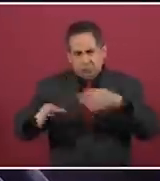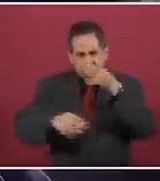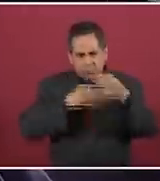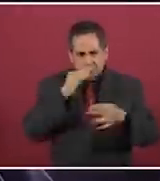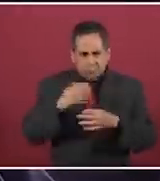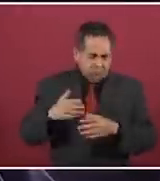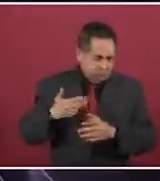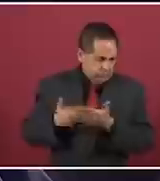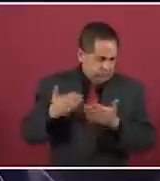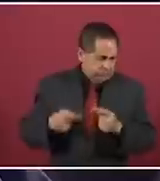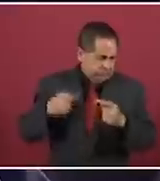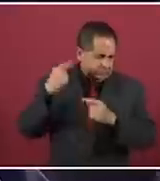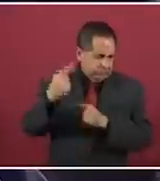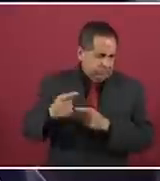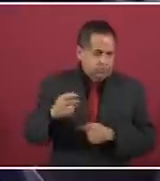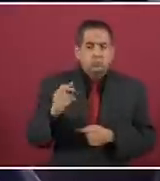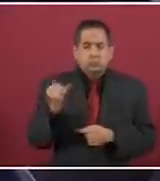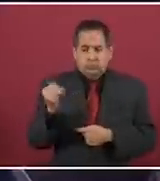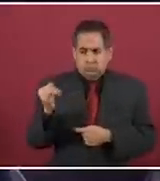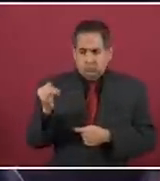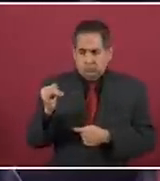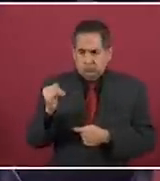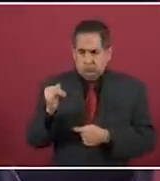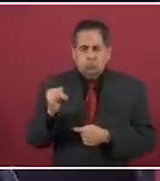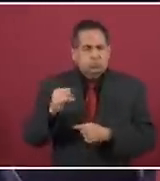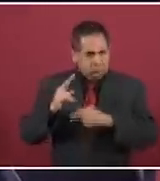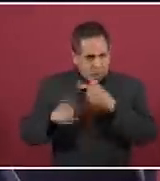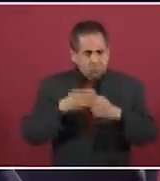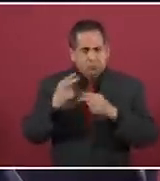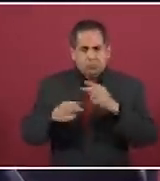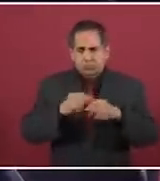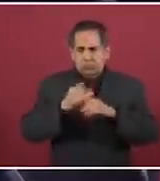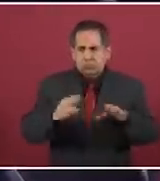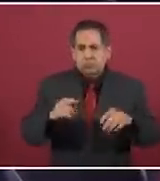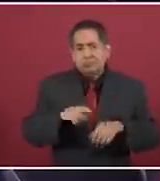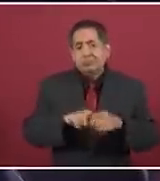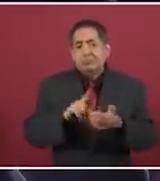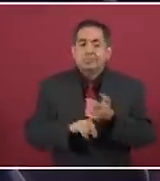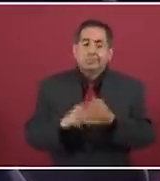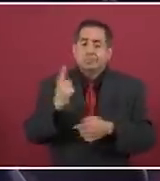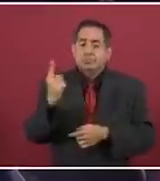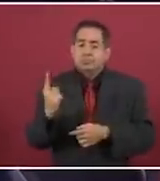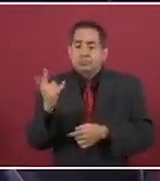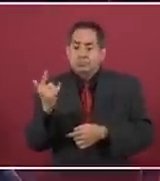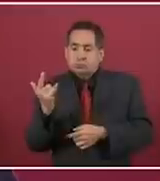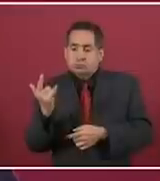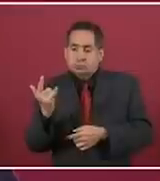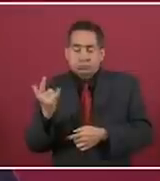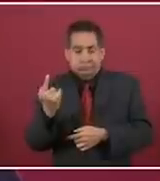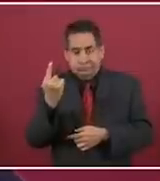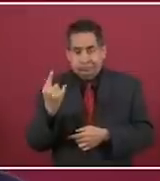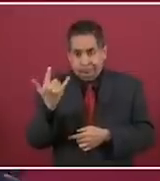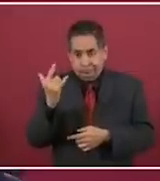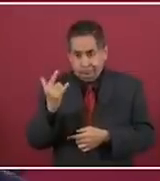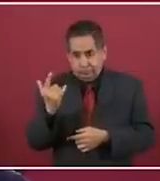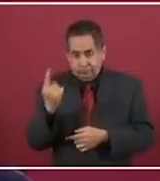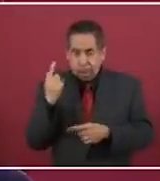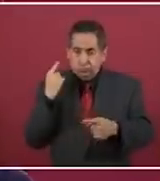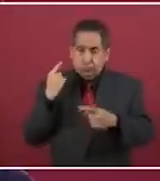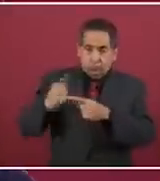corresponde volver a informar en junio, pero como viene el 1 de julio, que es un